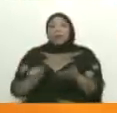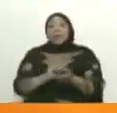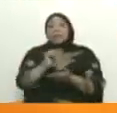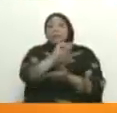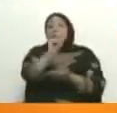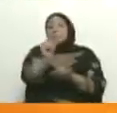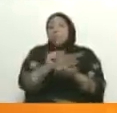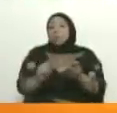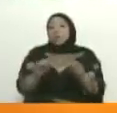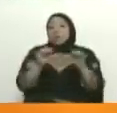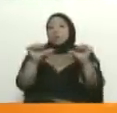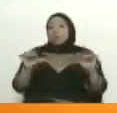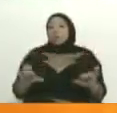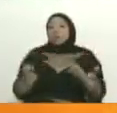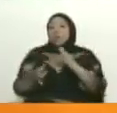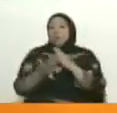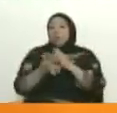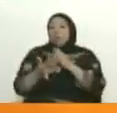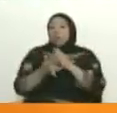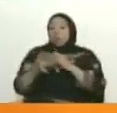sistema electoral venezolano.